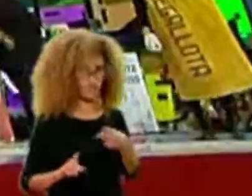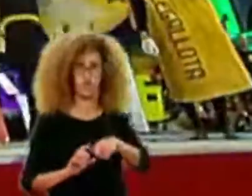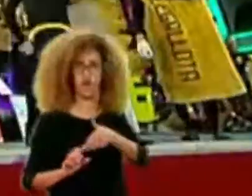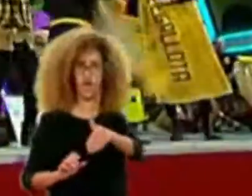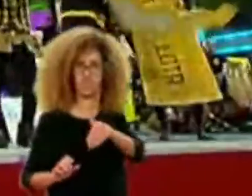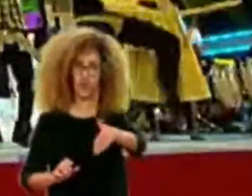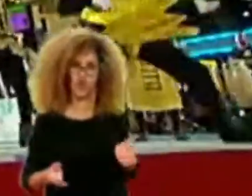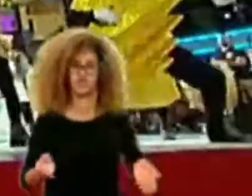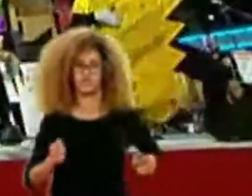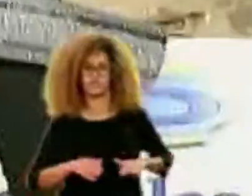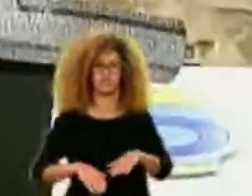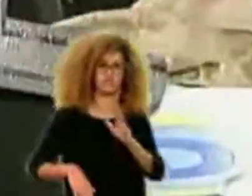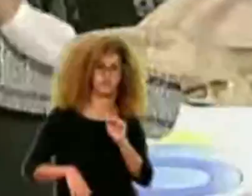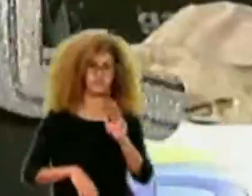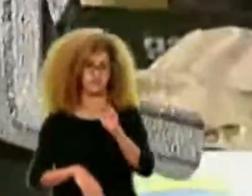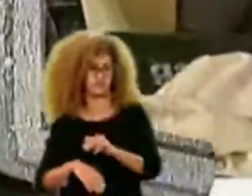¿Y el tornillo pa' cuándo?